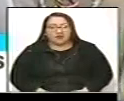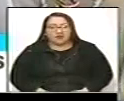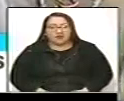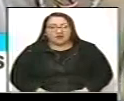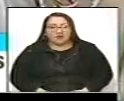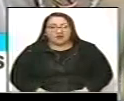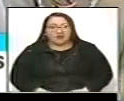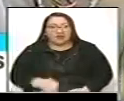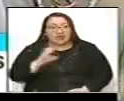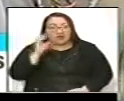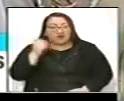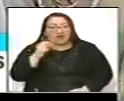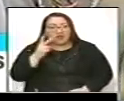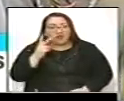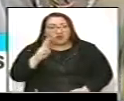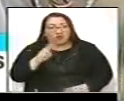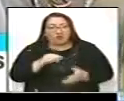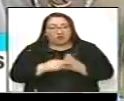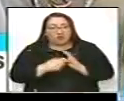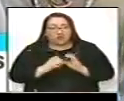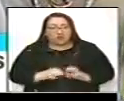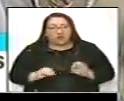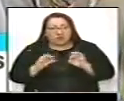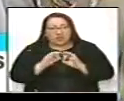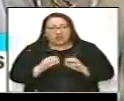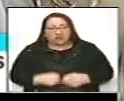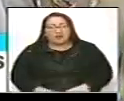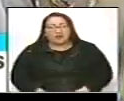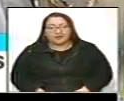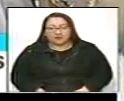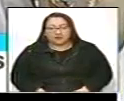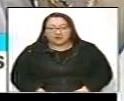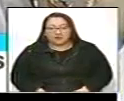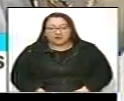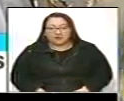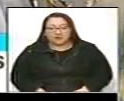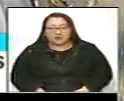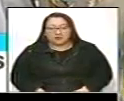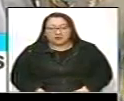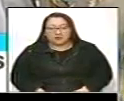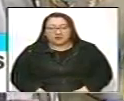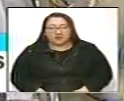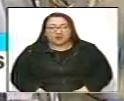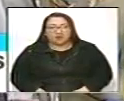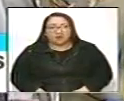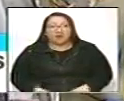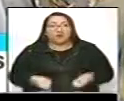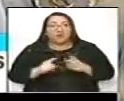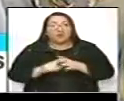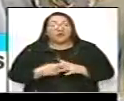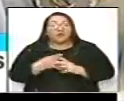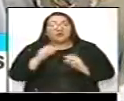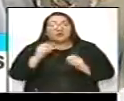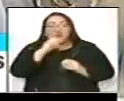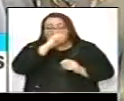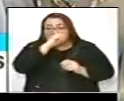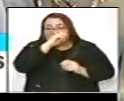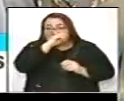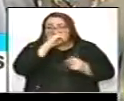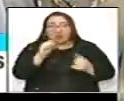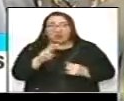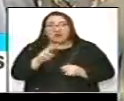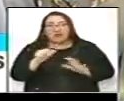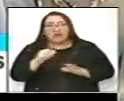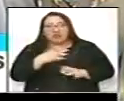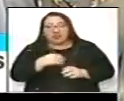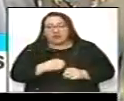hay dos puntos que me parecían importantes. Cuando empezaron diciendo que un muchacho que ahora tiene